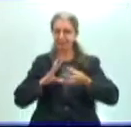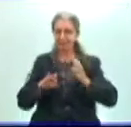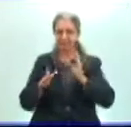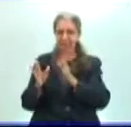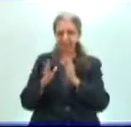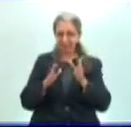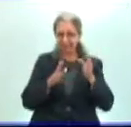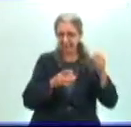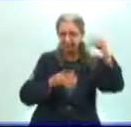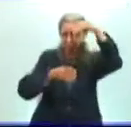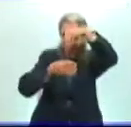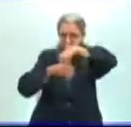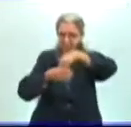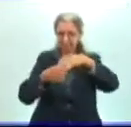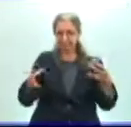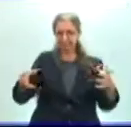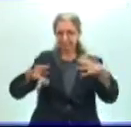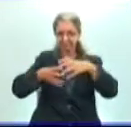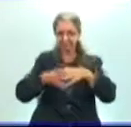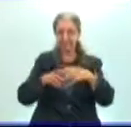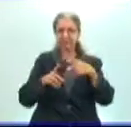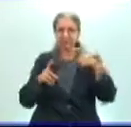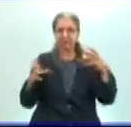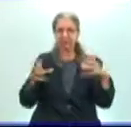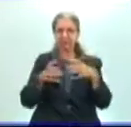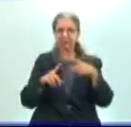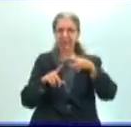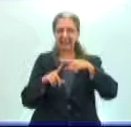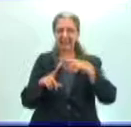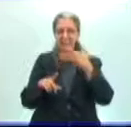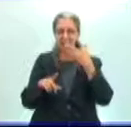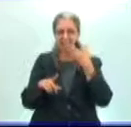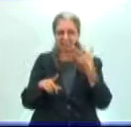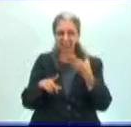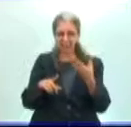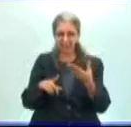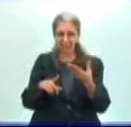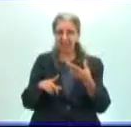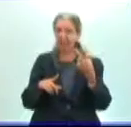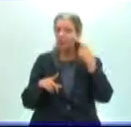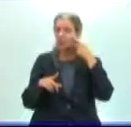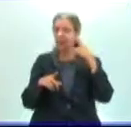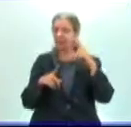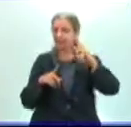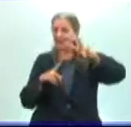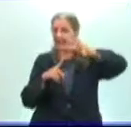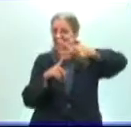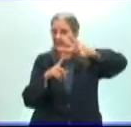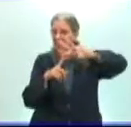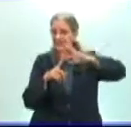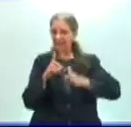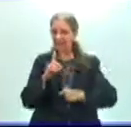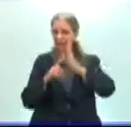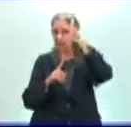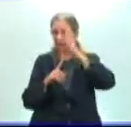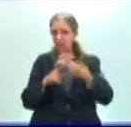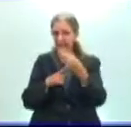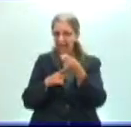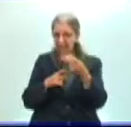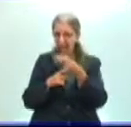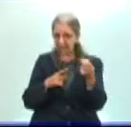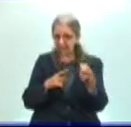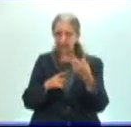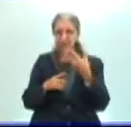teoremas de Pitágoras. En este caso, remitimos a la figura, la altura. Pero